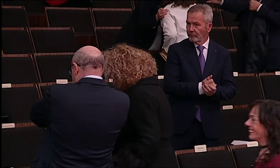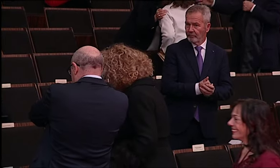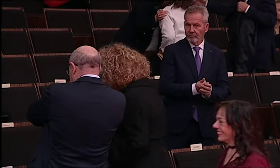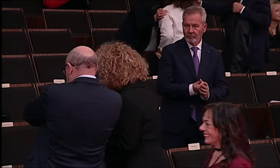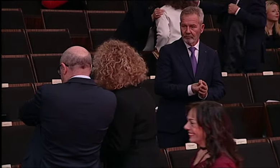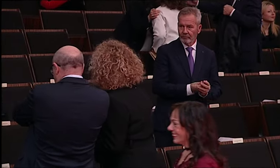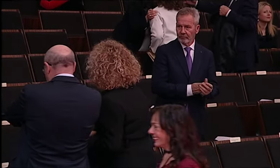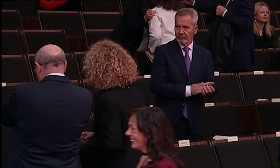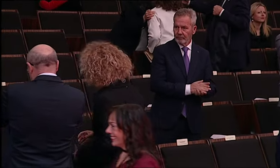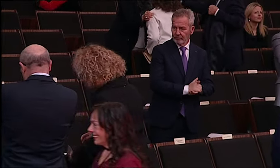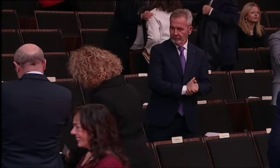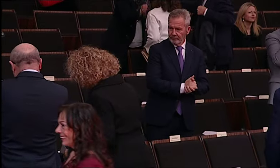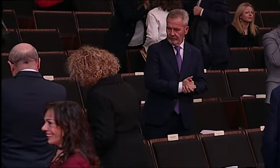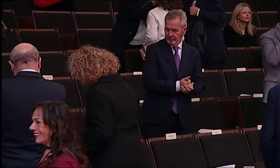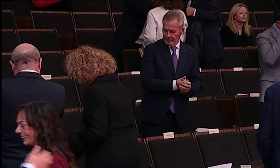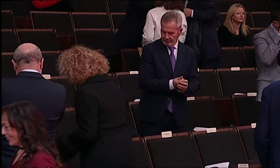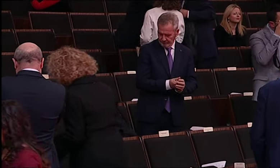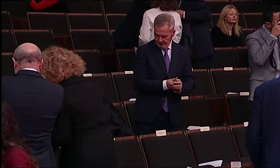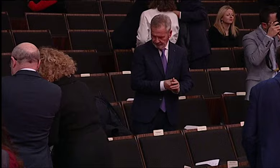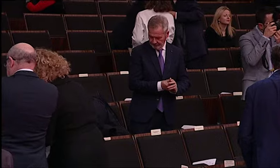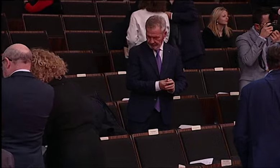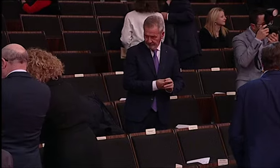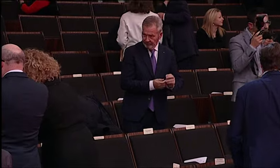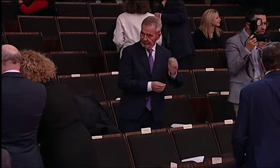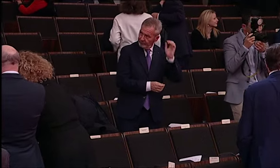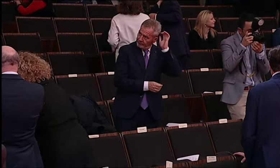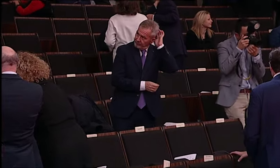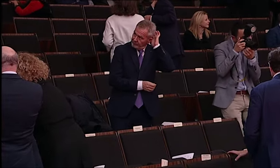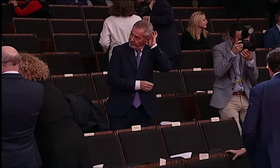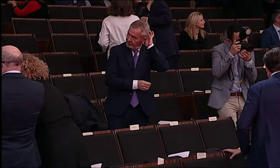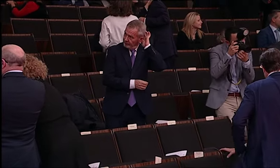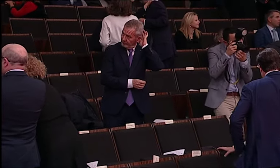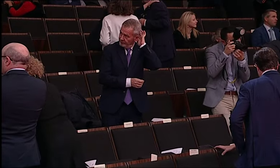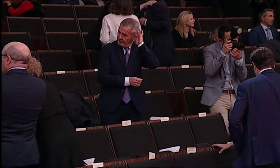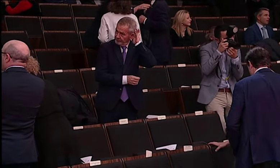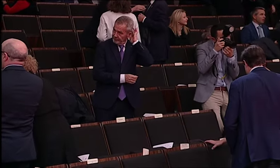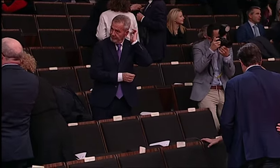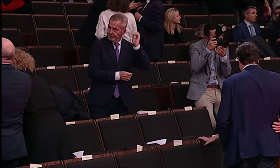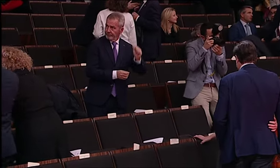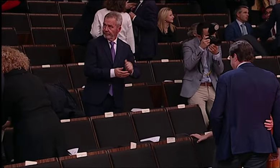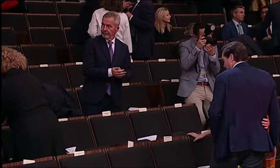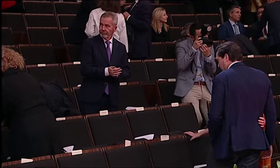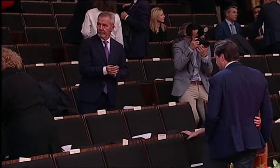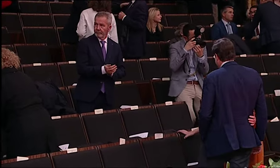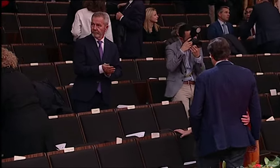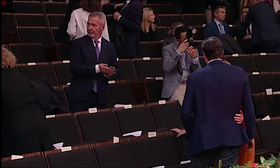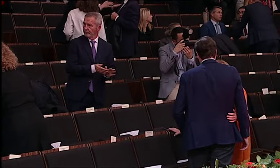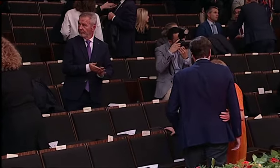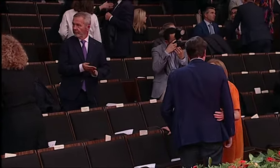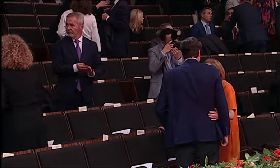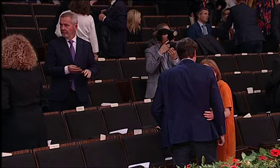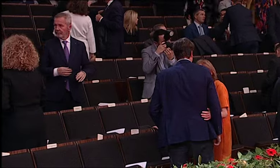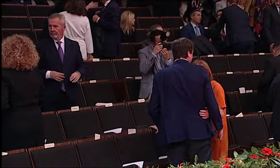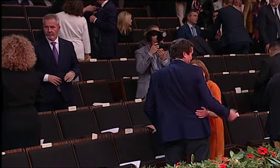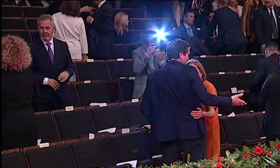granadinos. La televisión de servicio público que está siempre donde los granadinos quieren estar, llenando las calles, llenando la